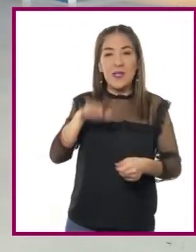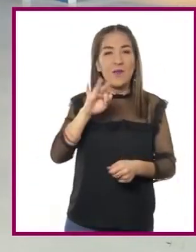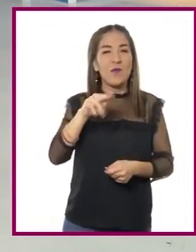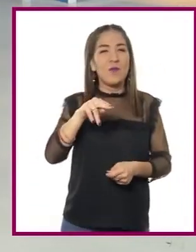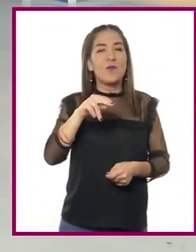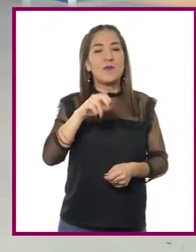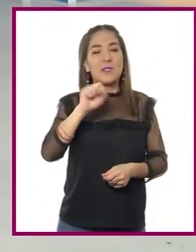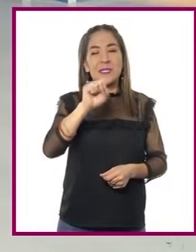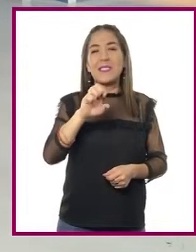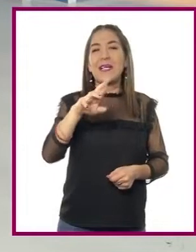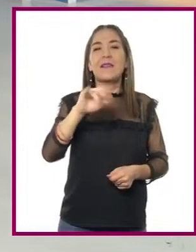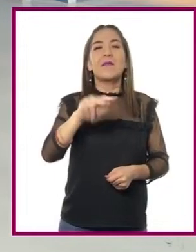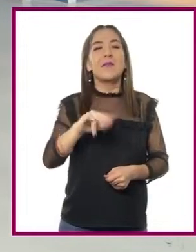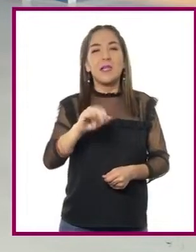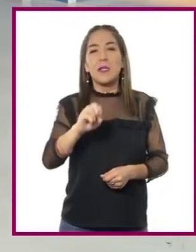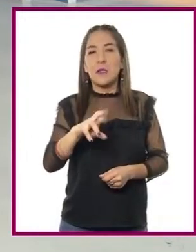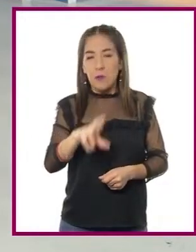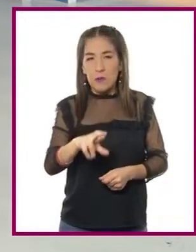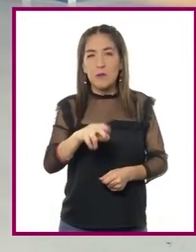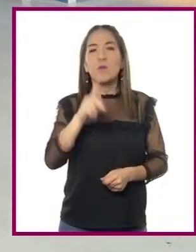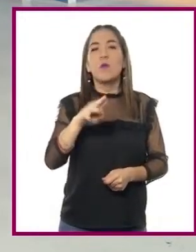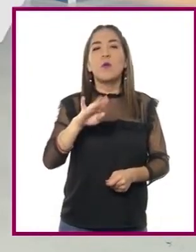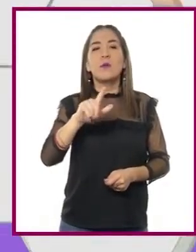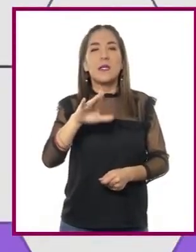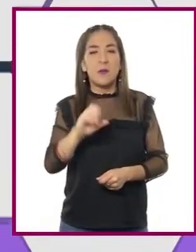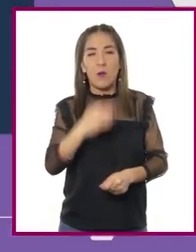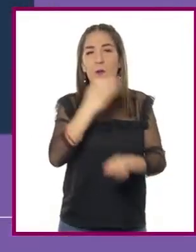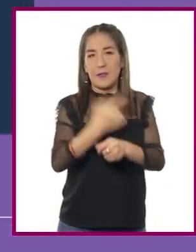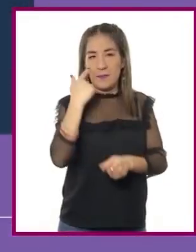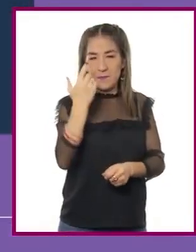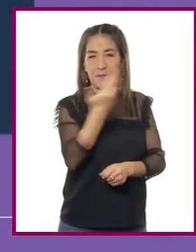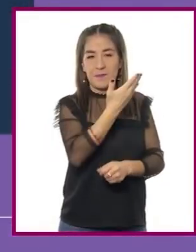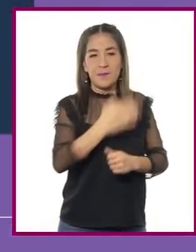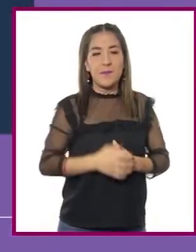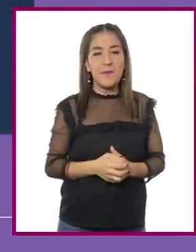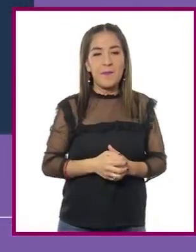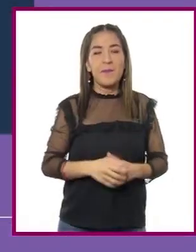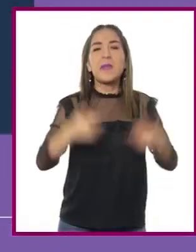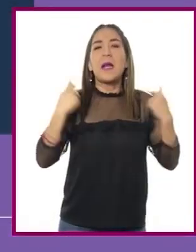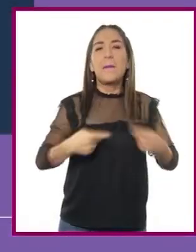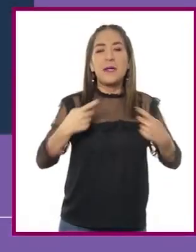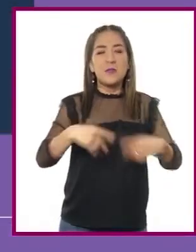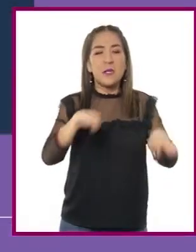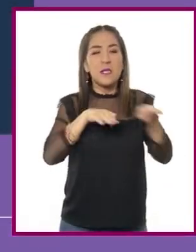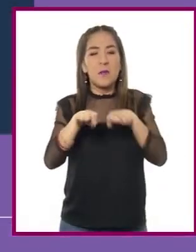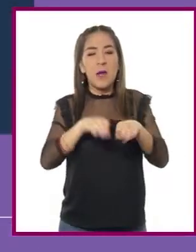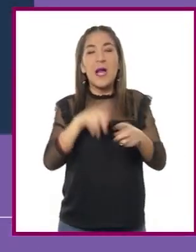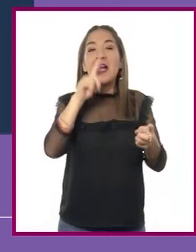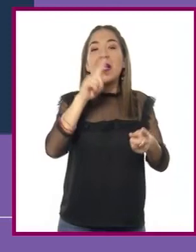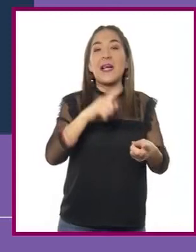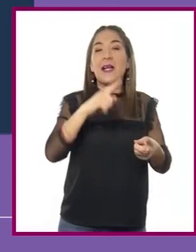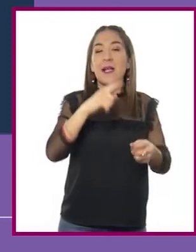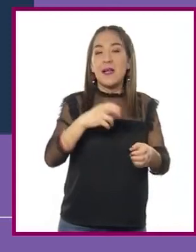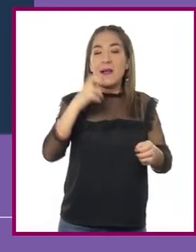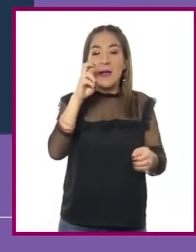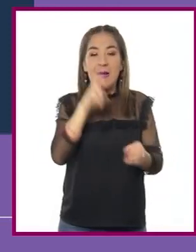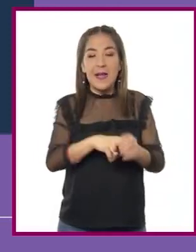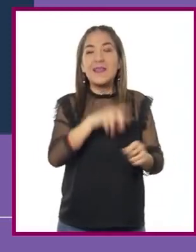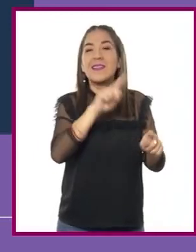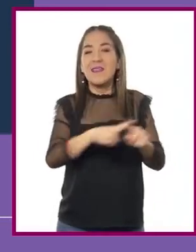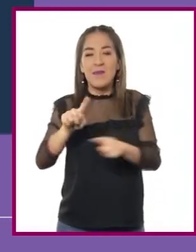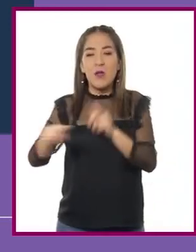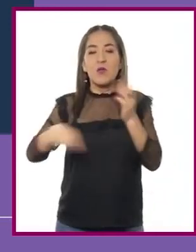veamos y escuchemos la siguiente explicación. Los servidores públicos en los distintos poderes y